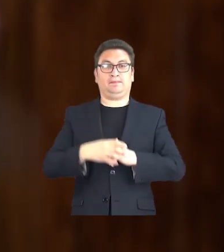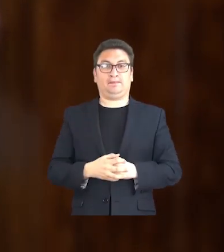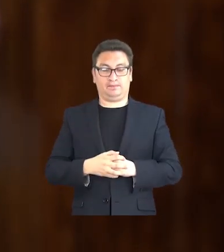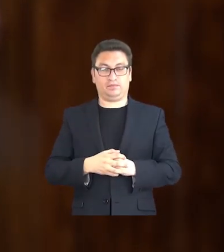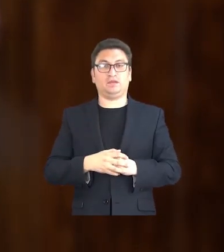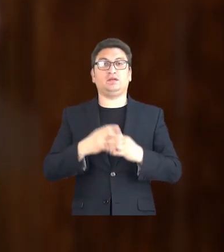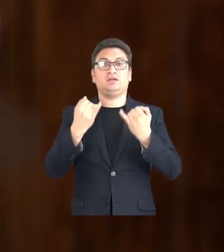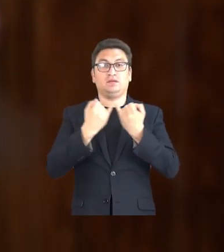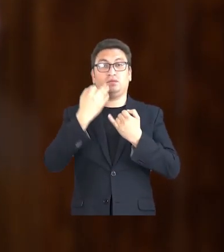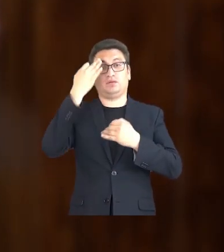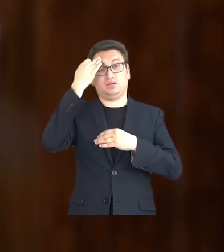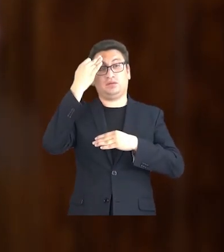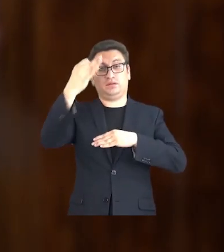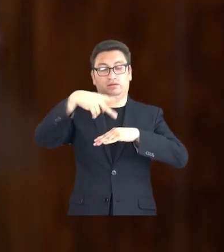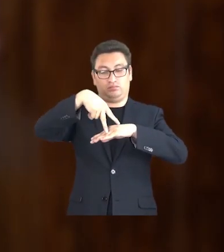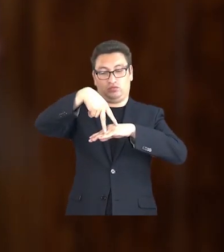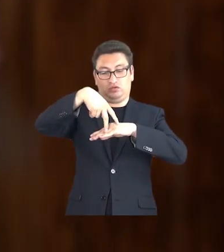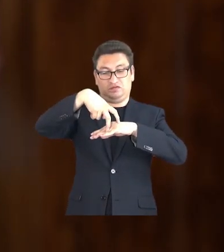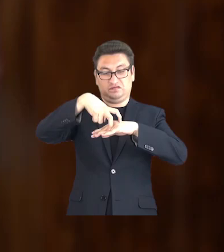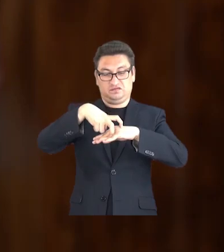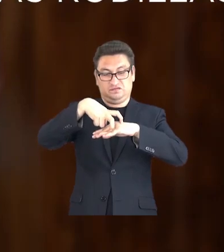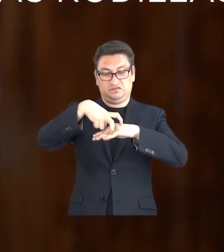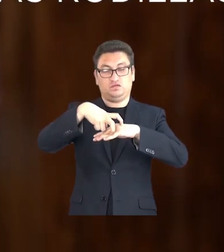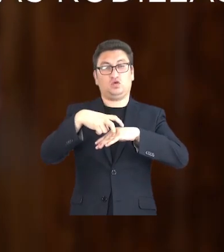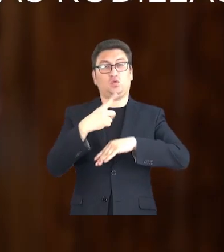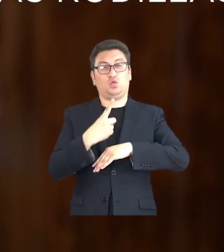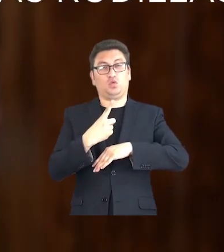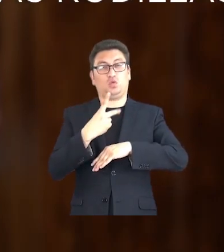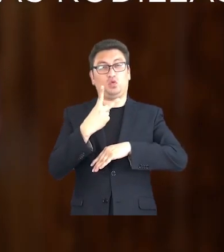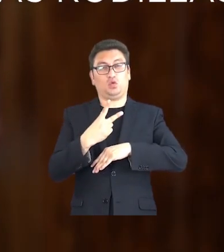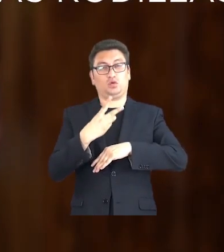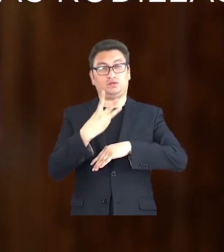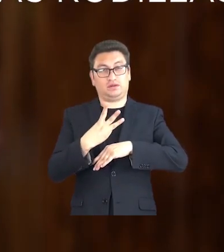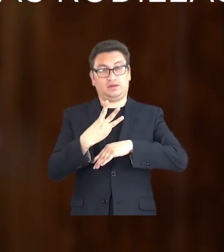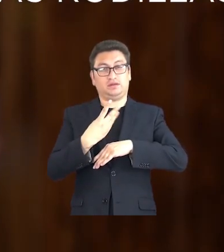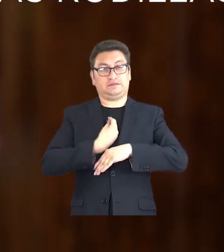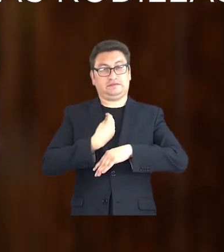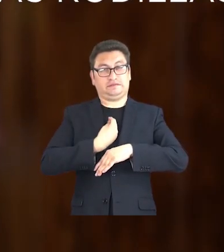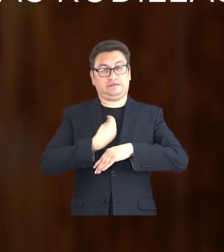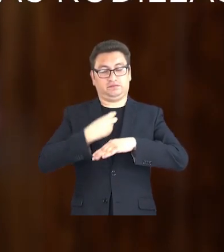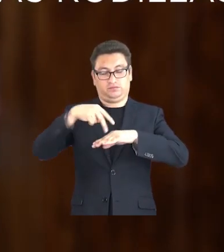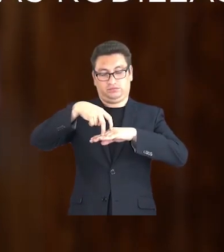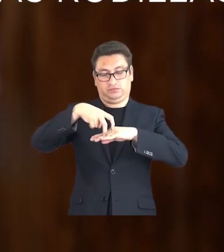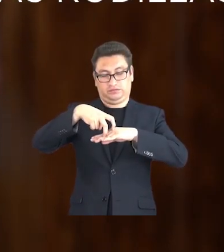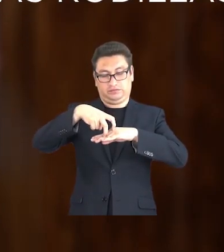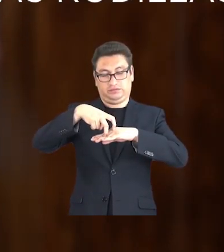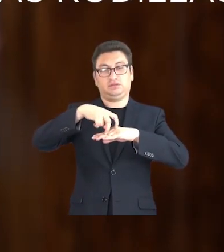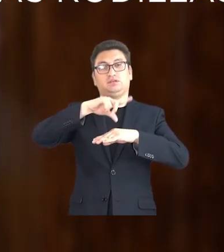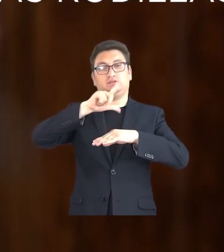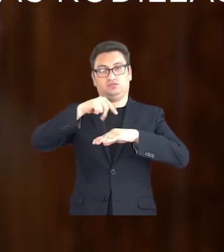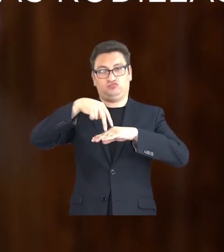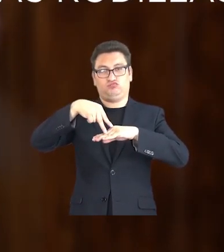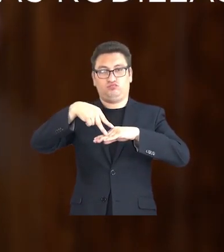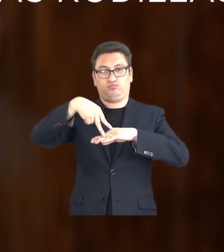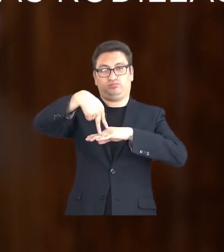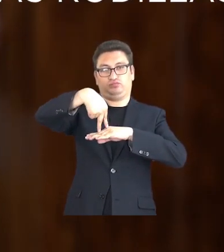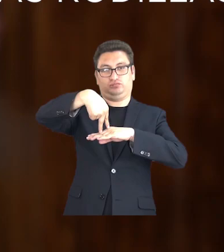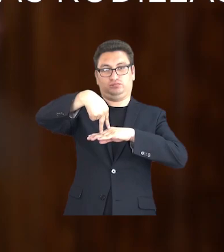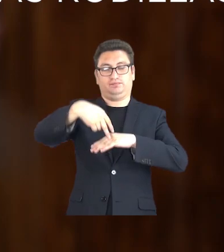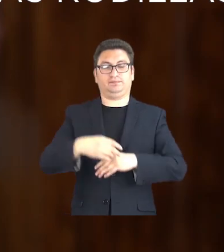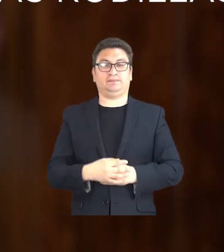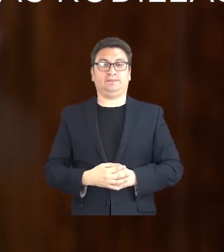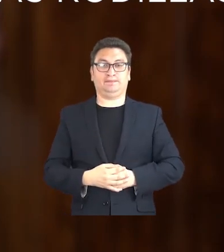Recuerda mantener la cadera más alta que las rodillas. Aumenta el tiempo que estás agachado contando hasta 3 antes de enderezar